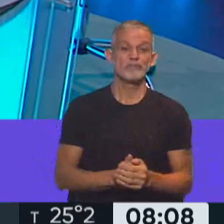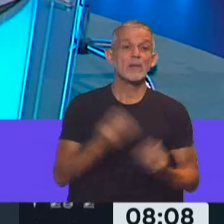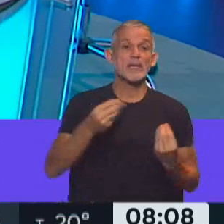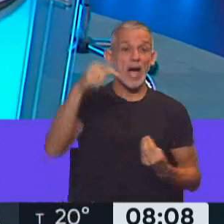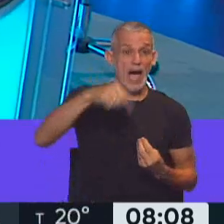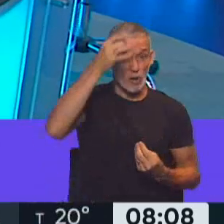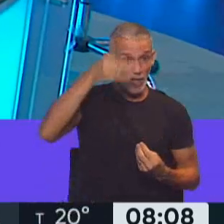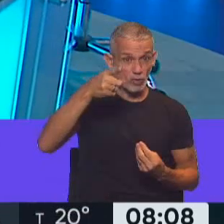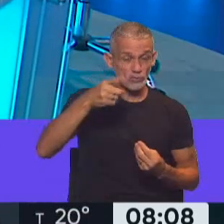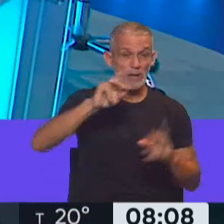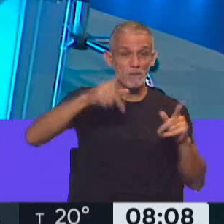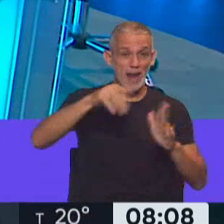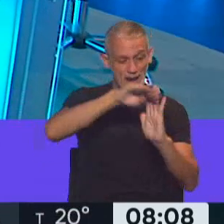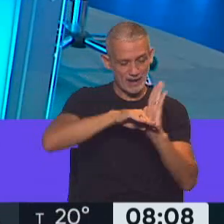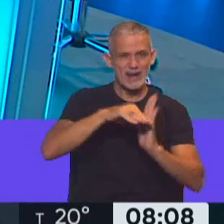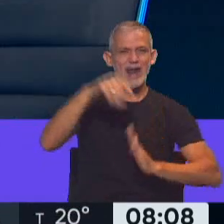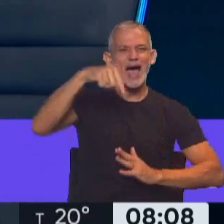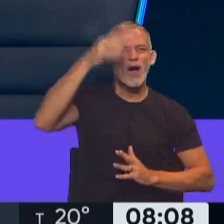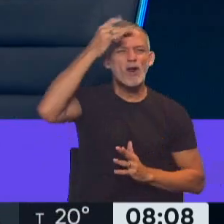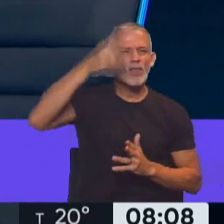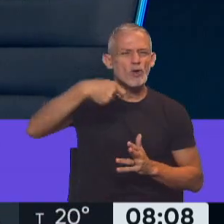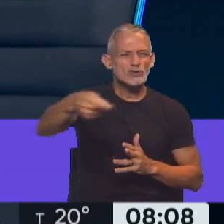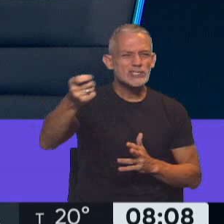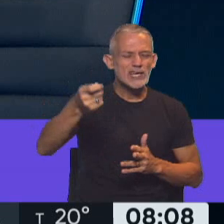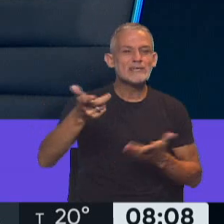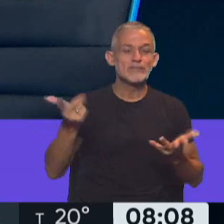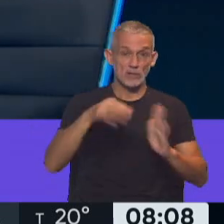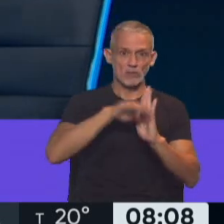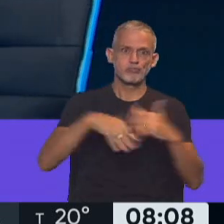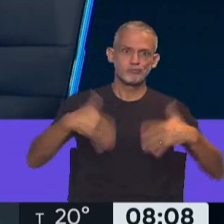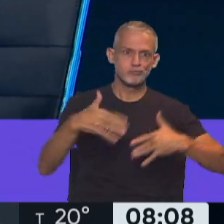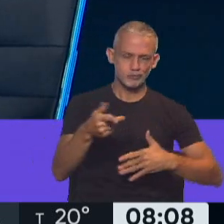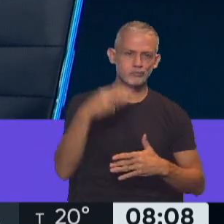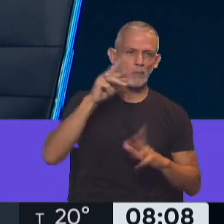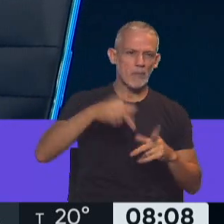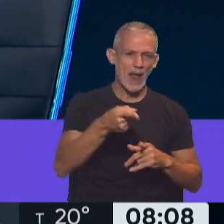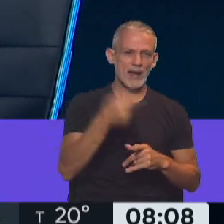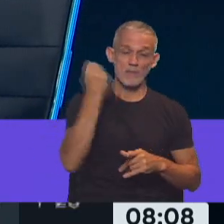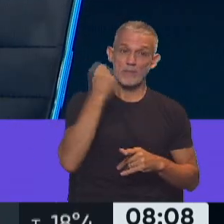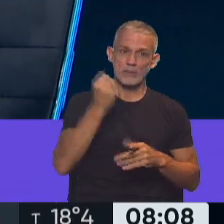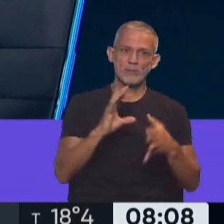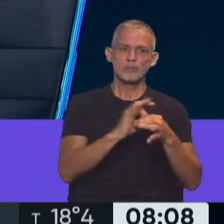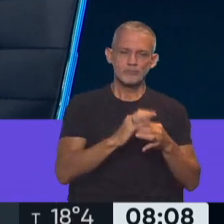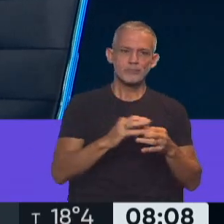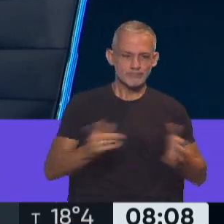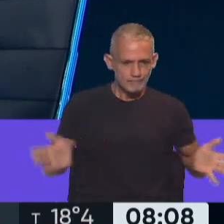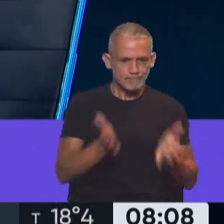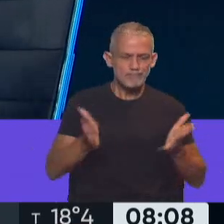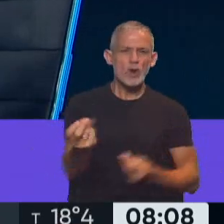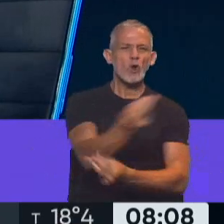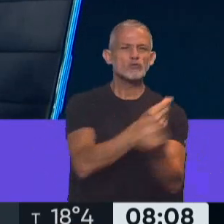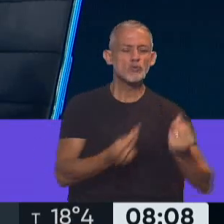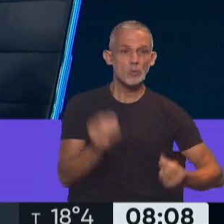Bueno, es decir, se están trabajando con el gobierno nacional, este programa que fue tan importante y que está vinculado precisamente con la necesidad de incentivar el